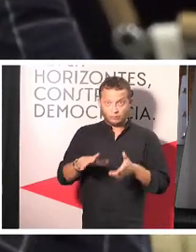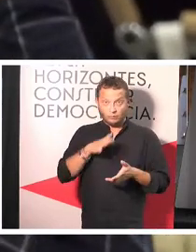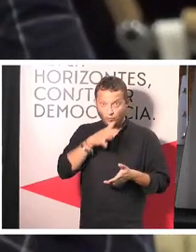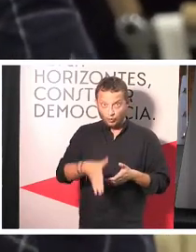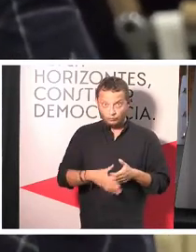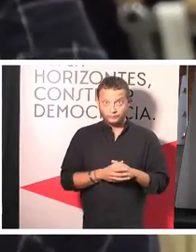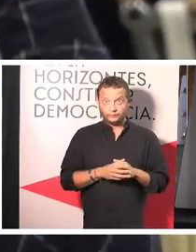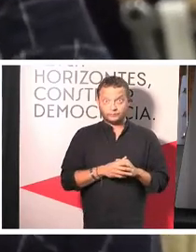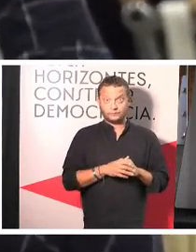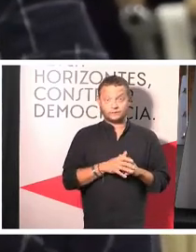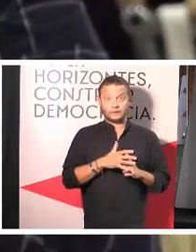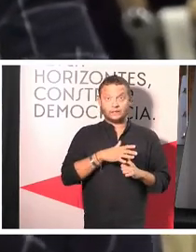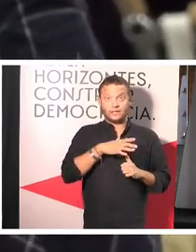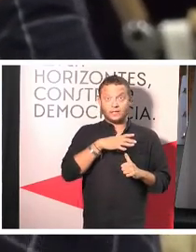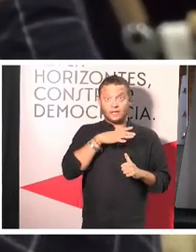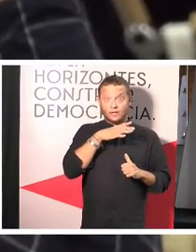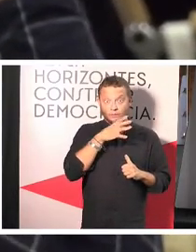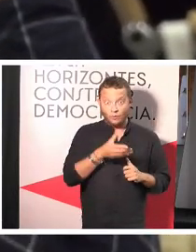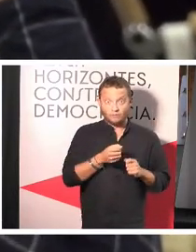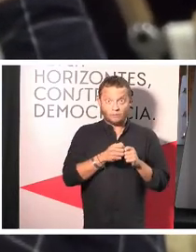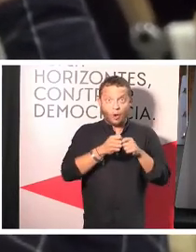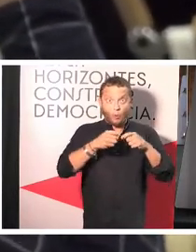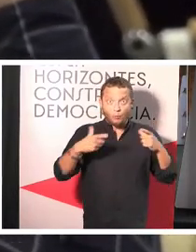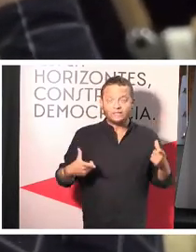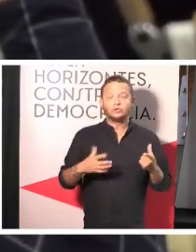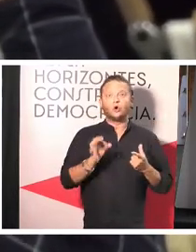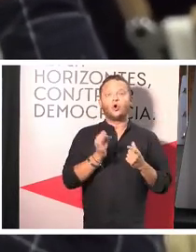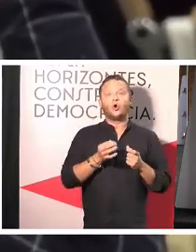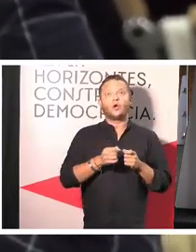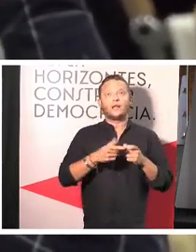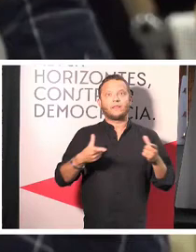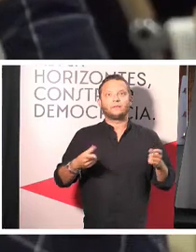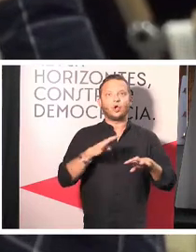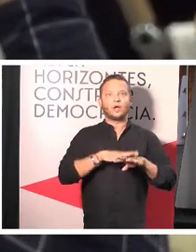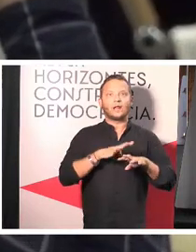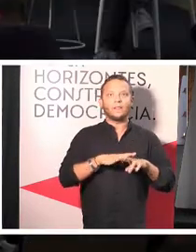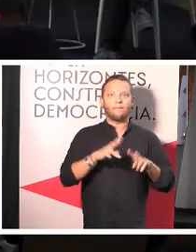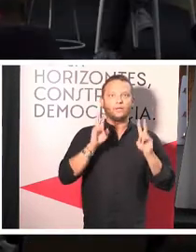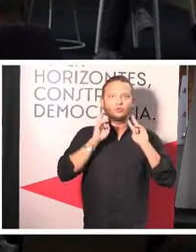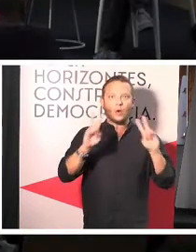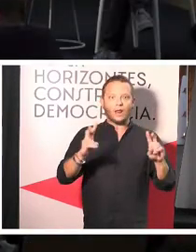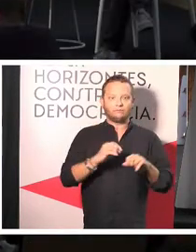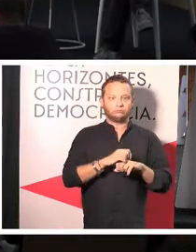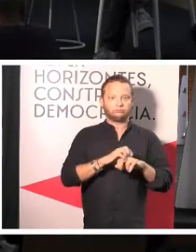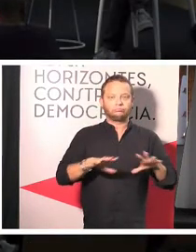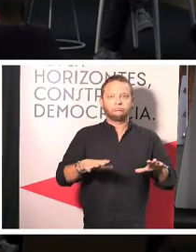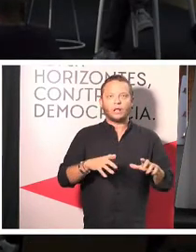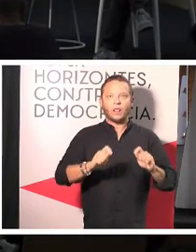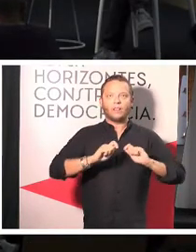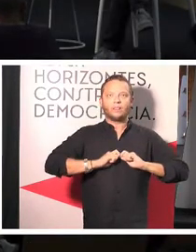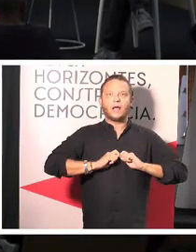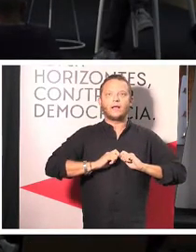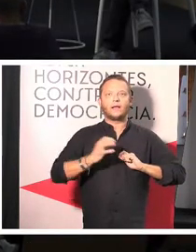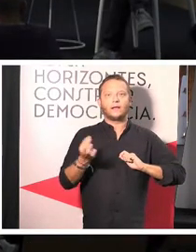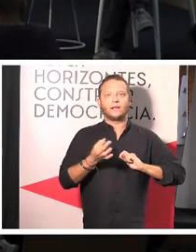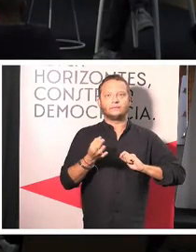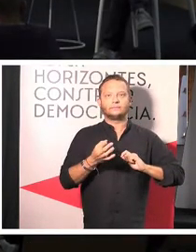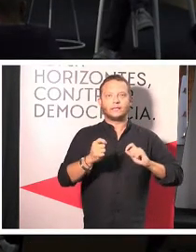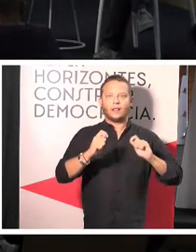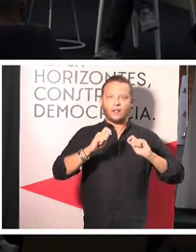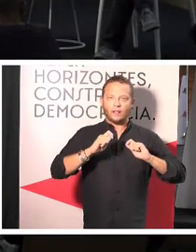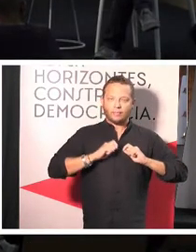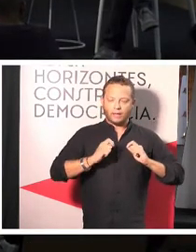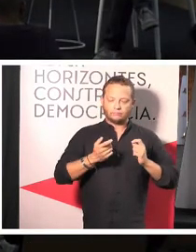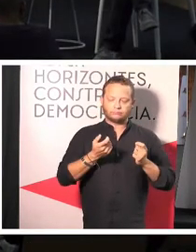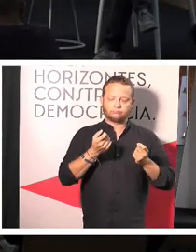qué? Porque precisamente el aumento o el crecimiento de las redes virtuales lo que ha generado finalmente es una